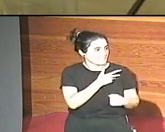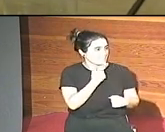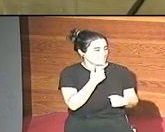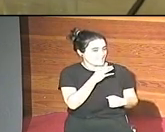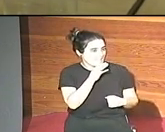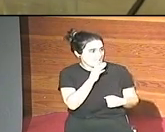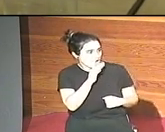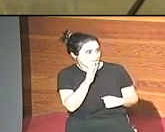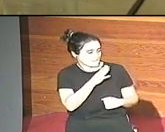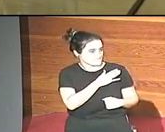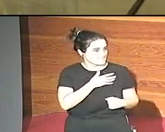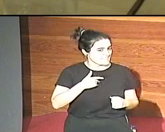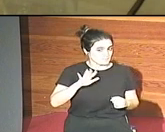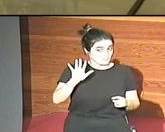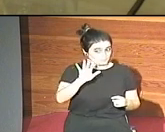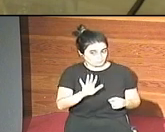tema Indo-Pacífico, pues